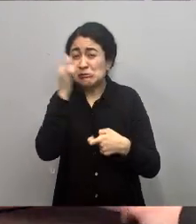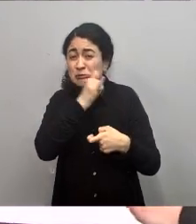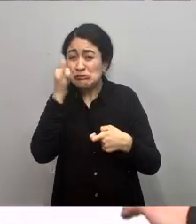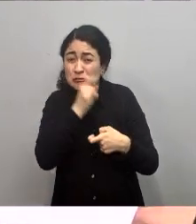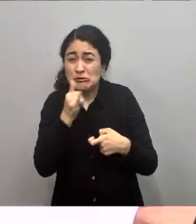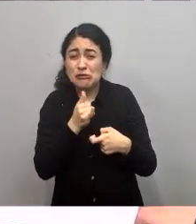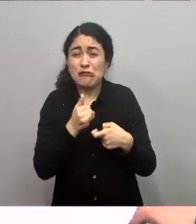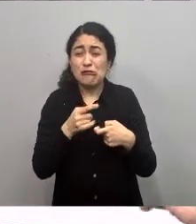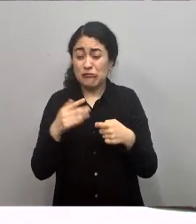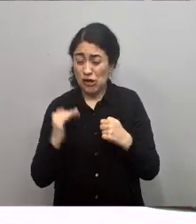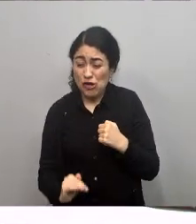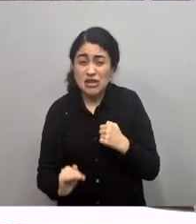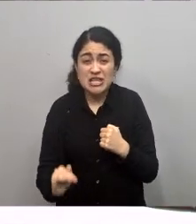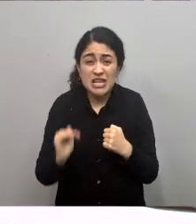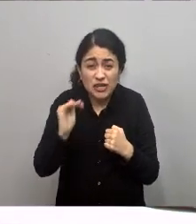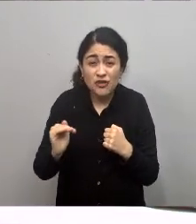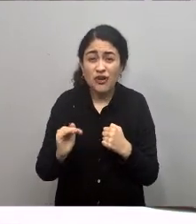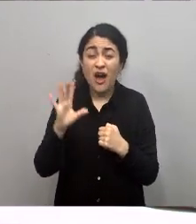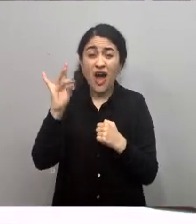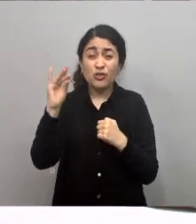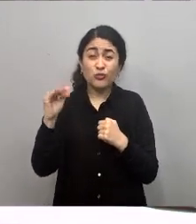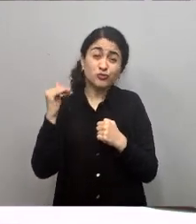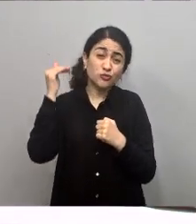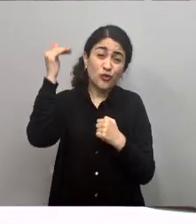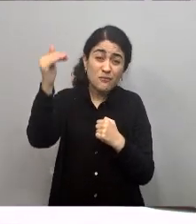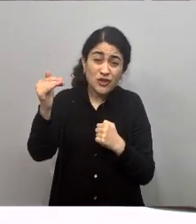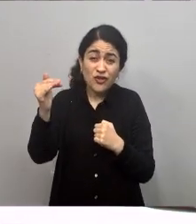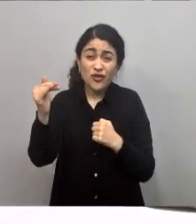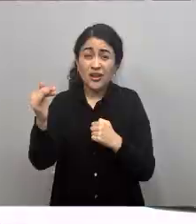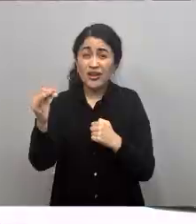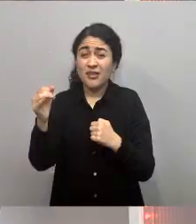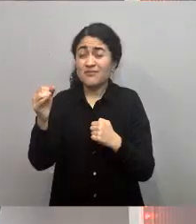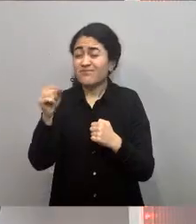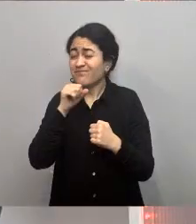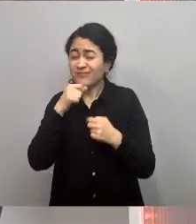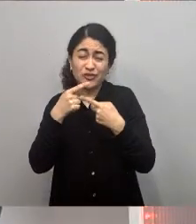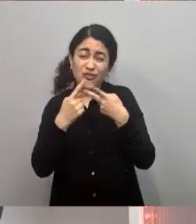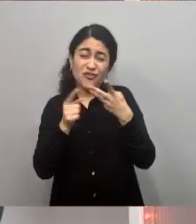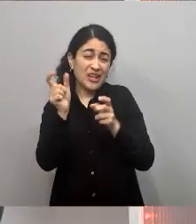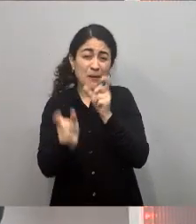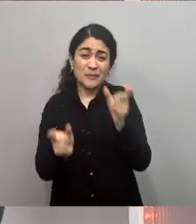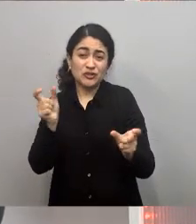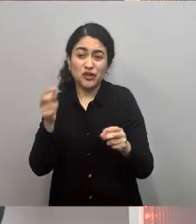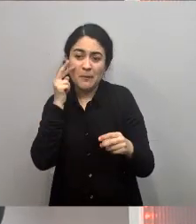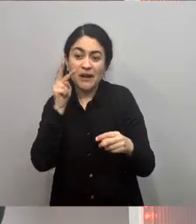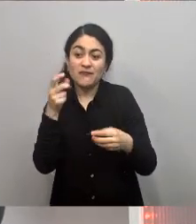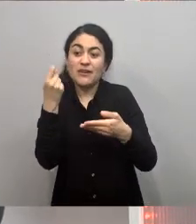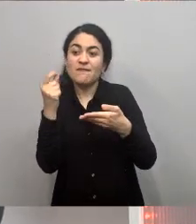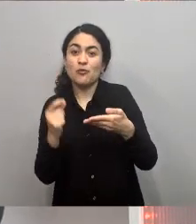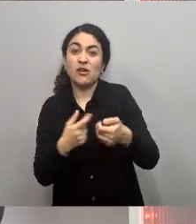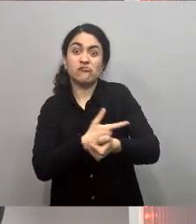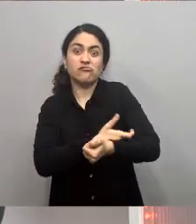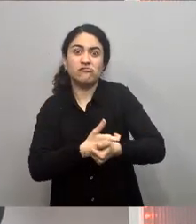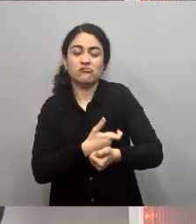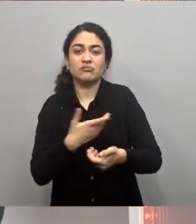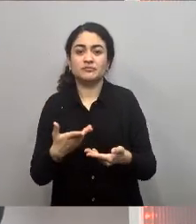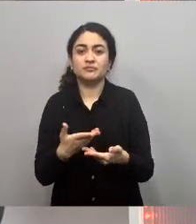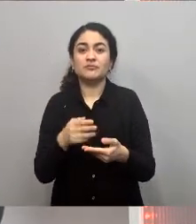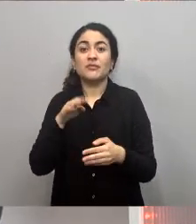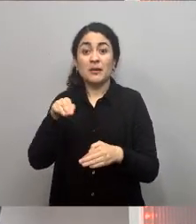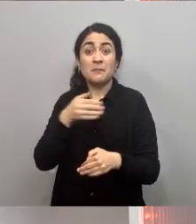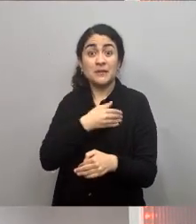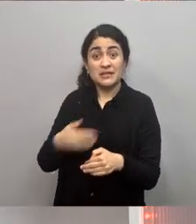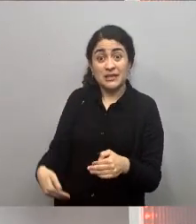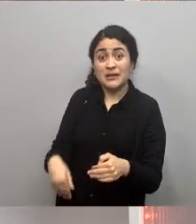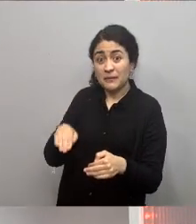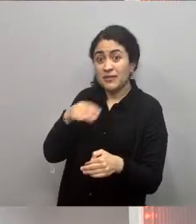contaminantes que tienen los niños, los adultos mayores, en definitiva, todas las personas bueno, que el presidente de la República, dentro de las medidas, lo anunció. Dijo que se iba a hacer, ¿no es